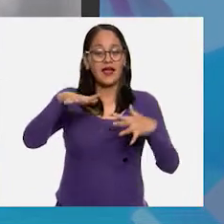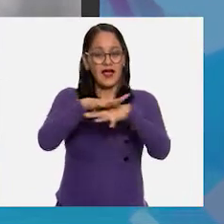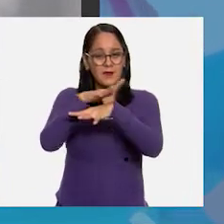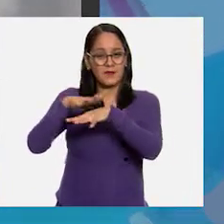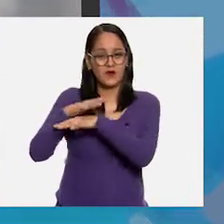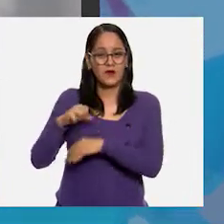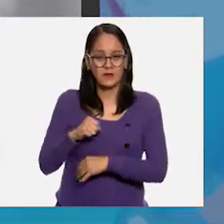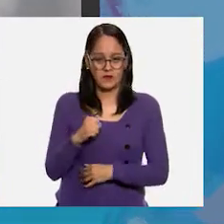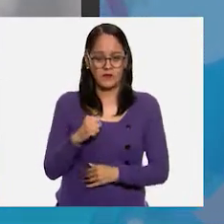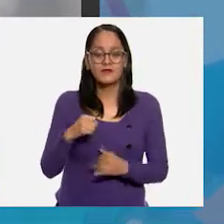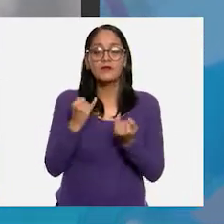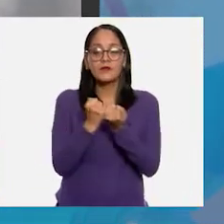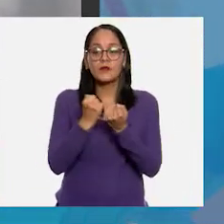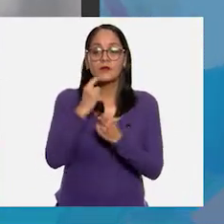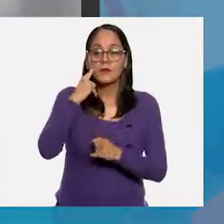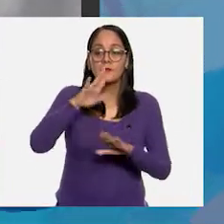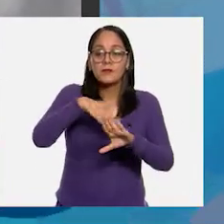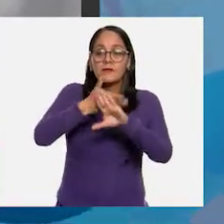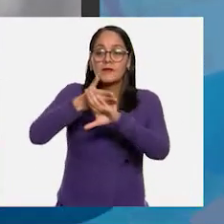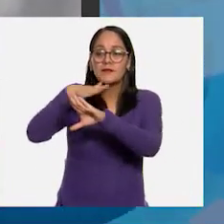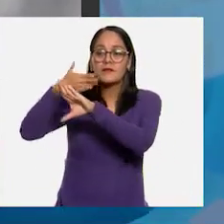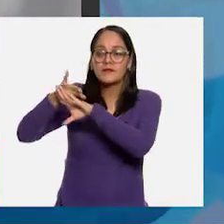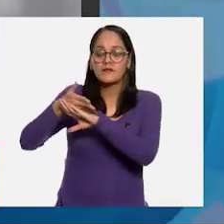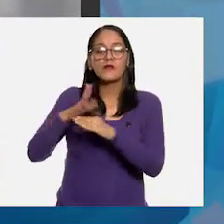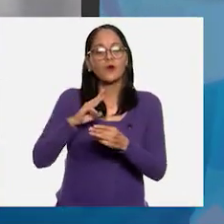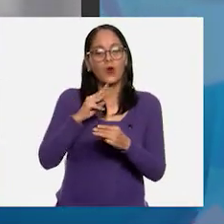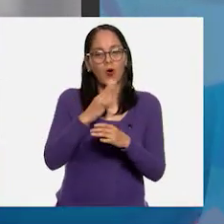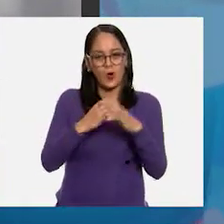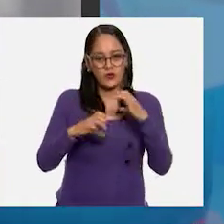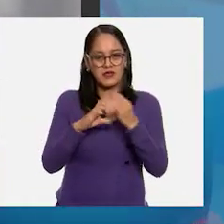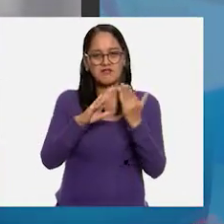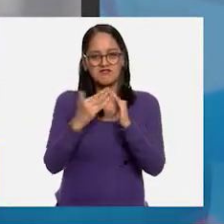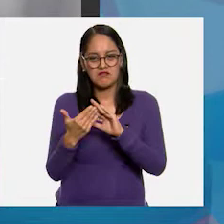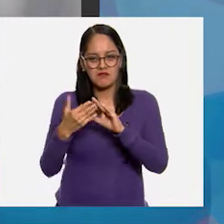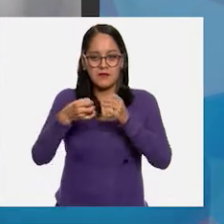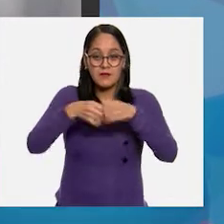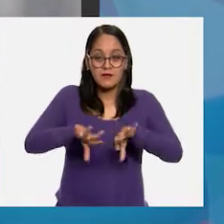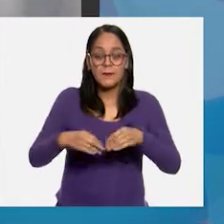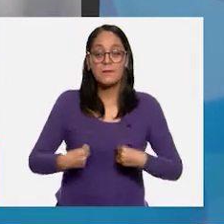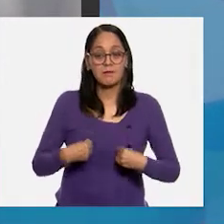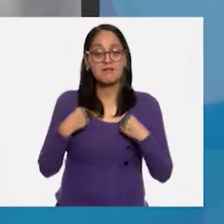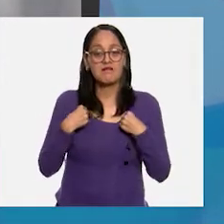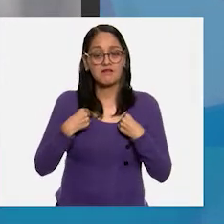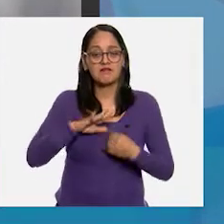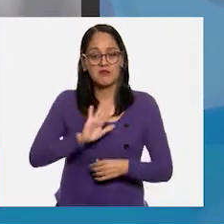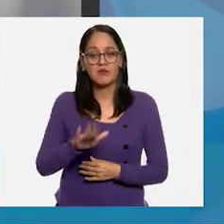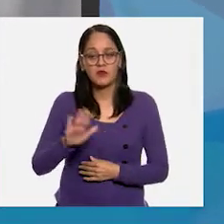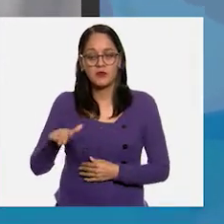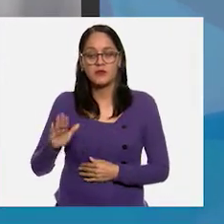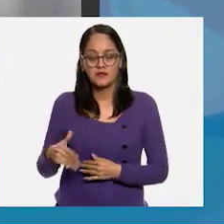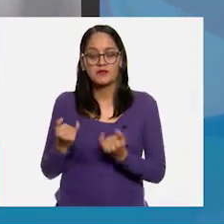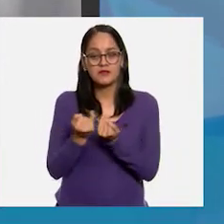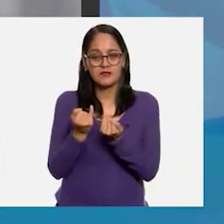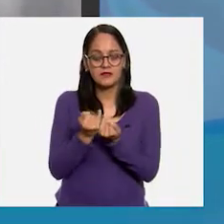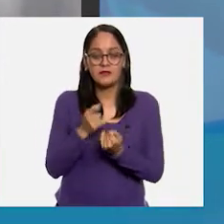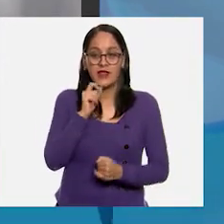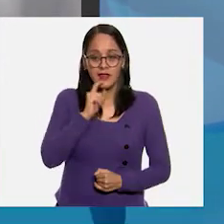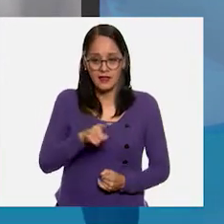cuyos efectos pueden causar pérdidas materiales y de vidas. Los desastres pueden